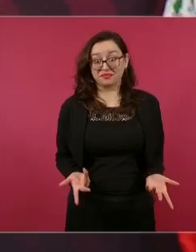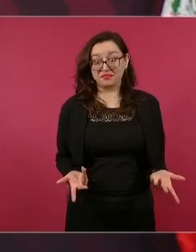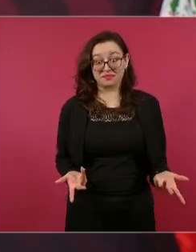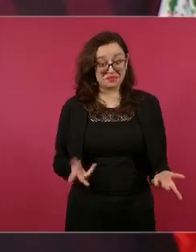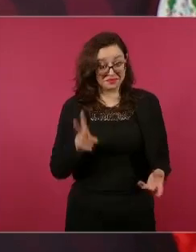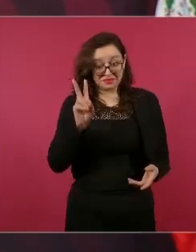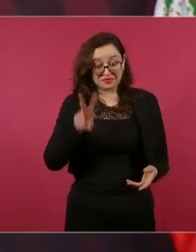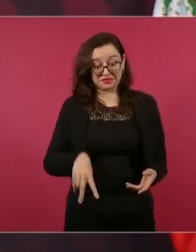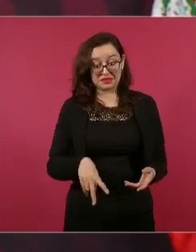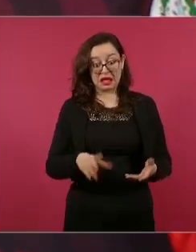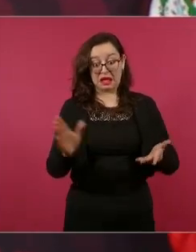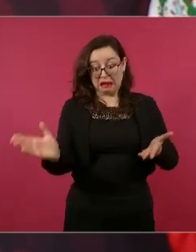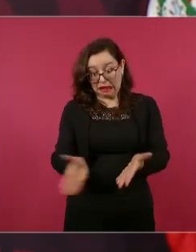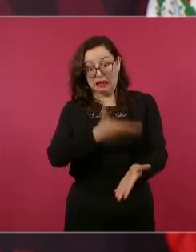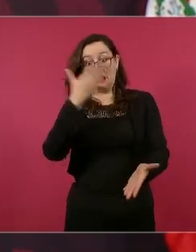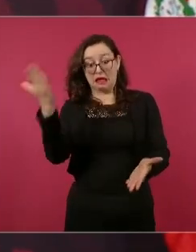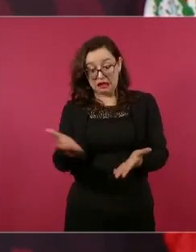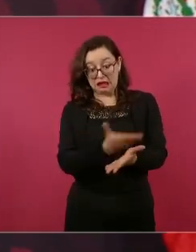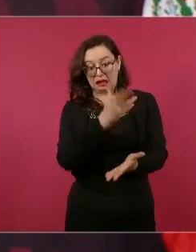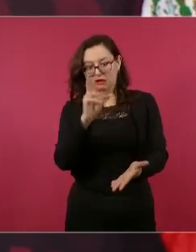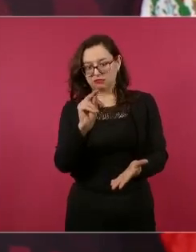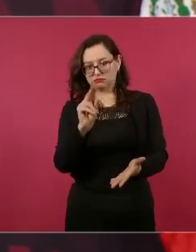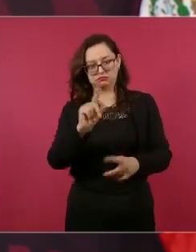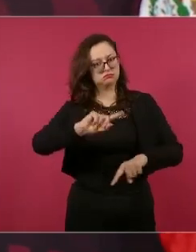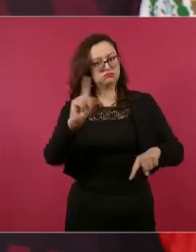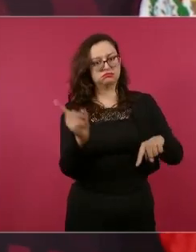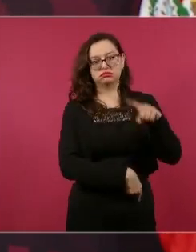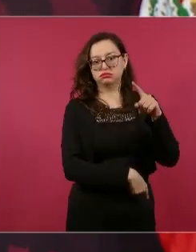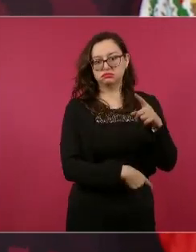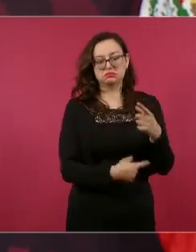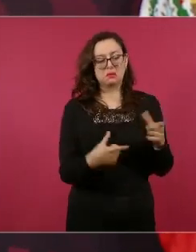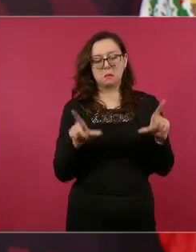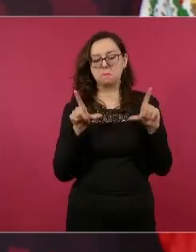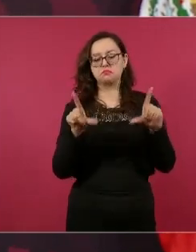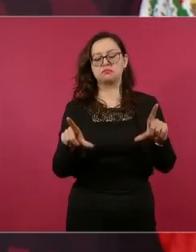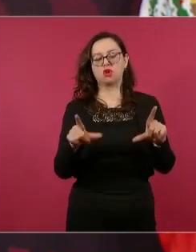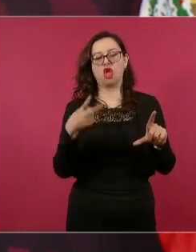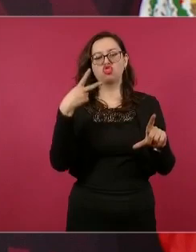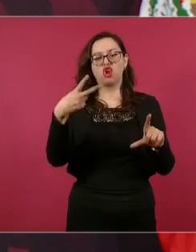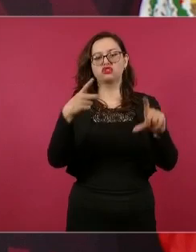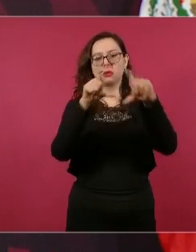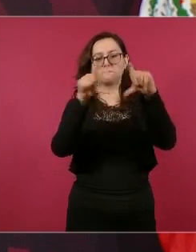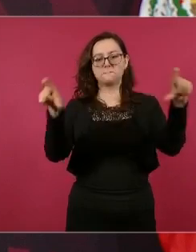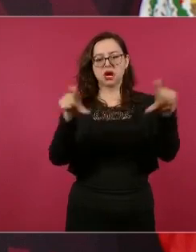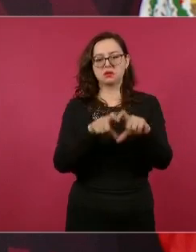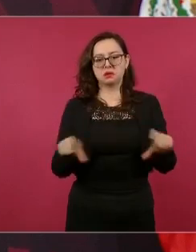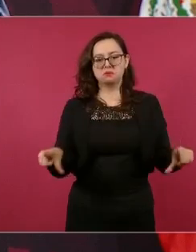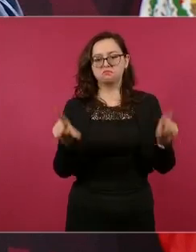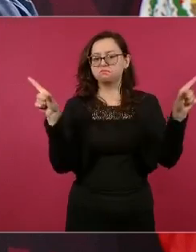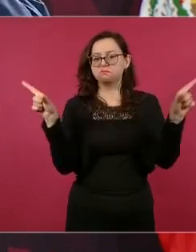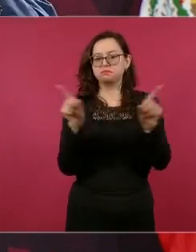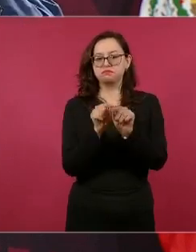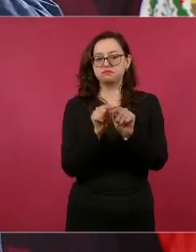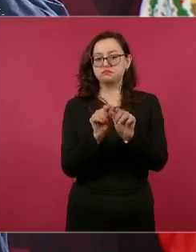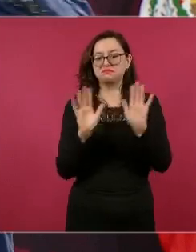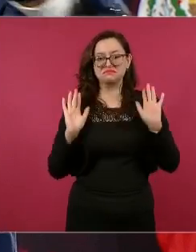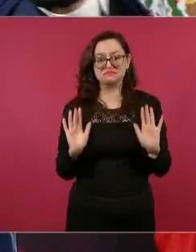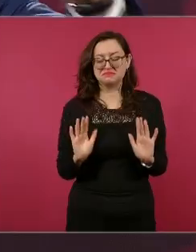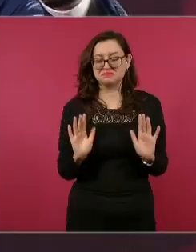tarjeta. Son dos párrafos. y